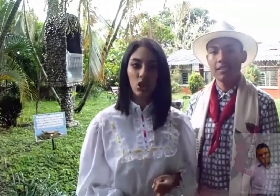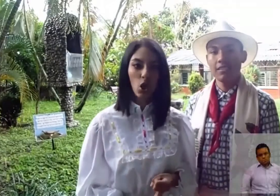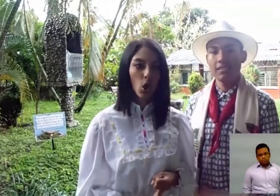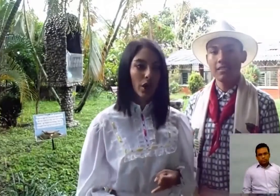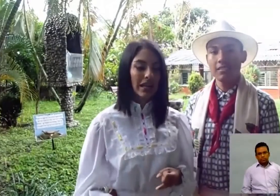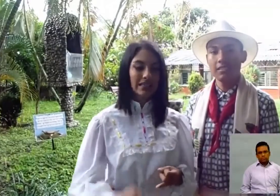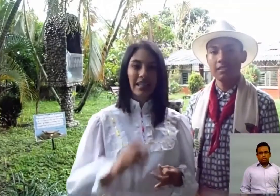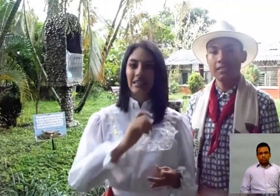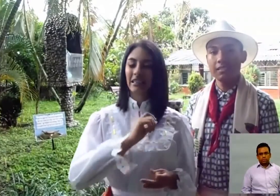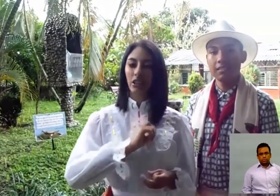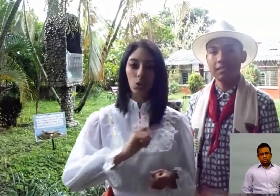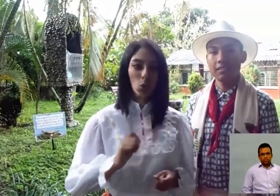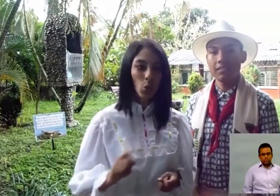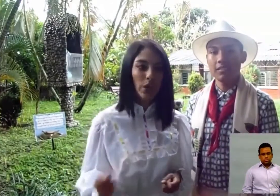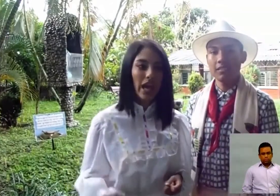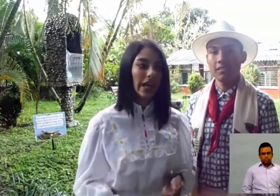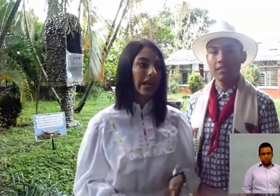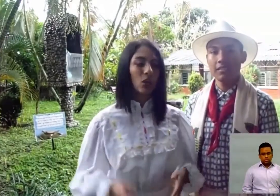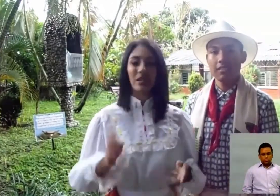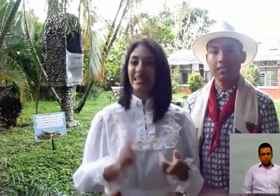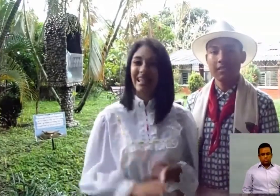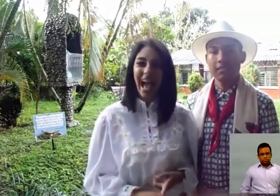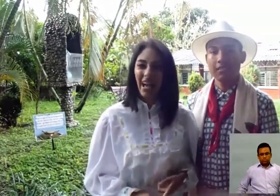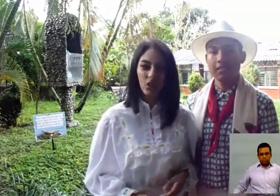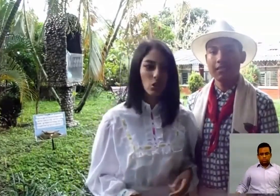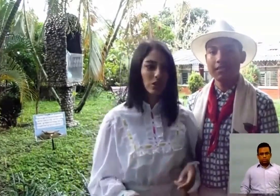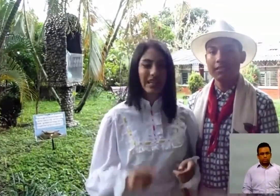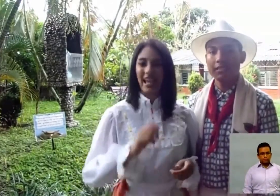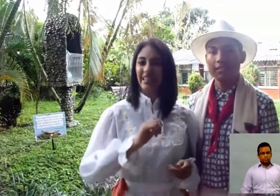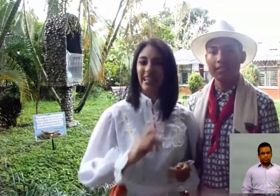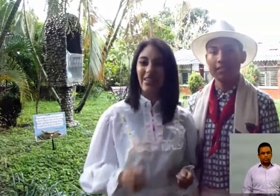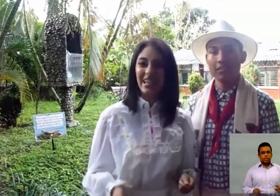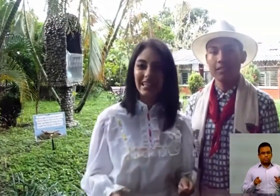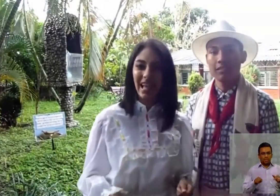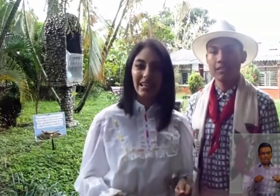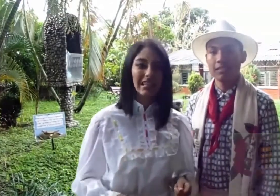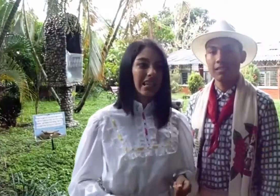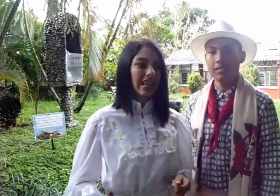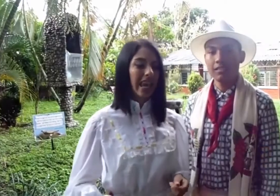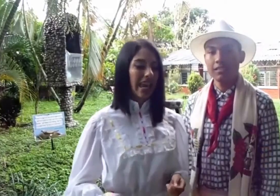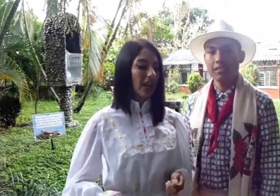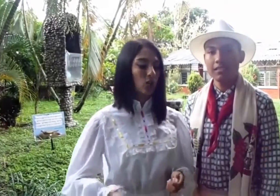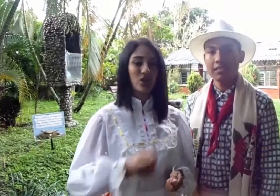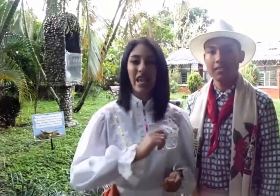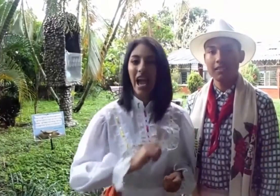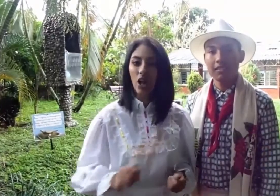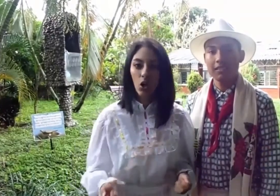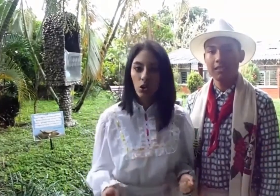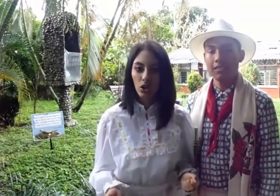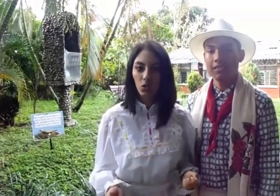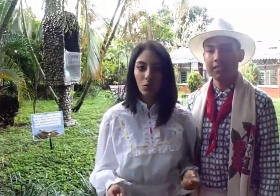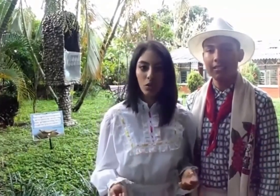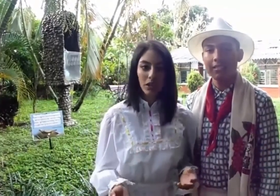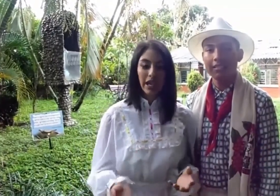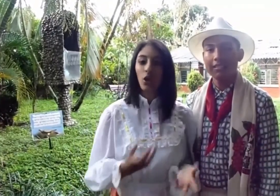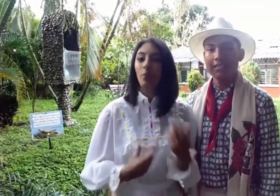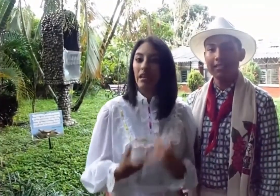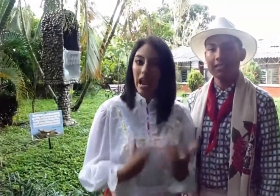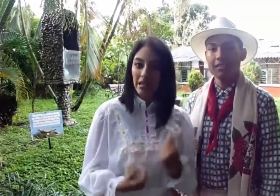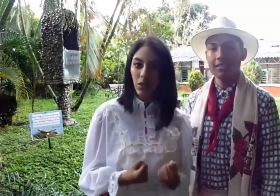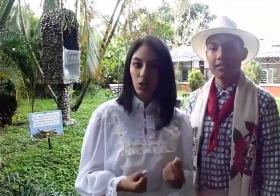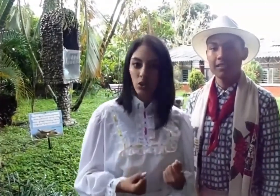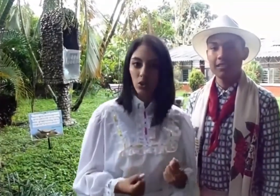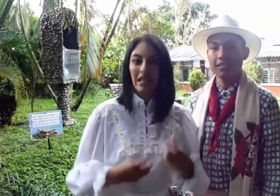las narraciones, la escritura, que los ensayos, que las entrevistas, que los diálogos que tuvimos